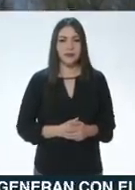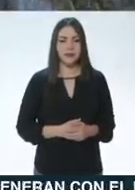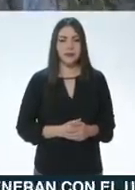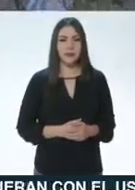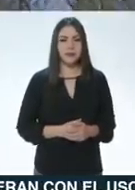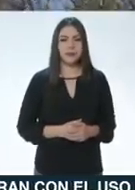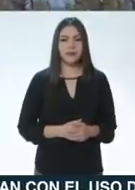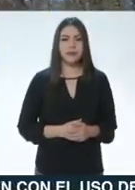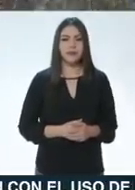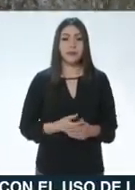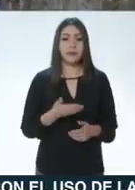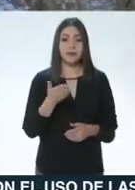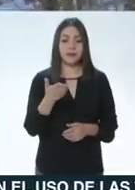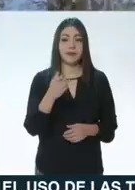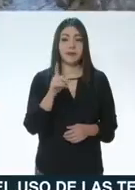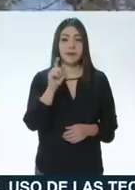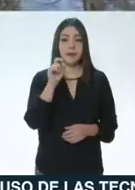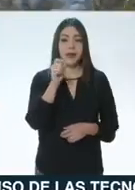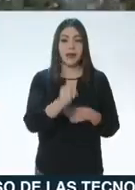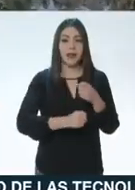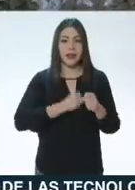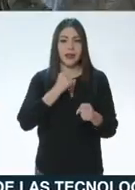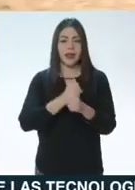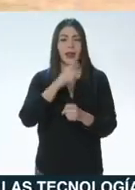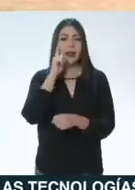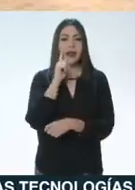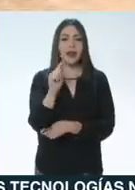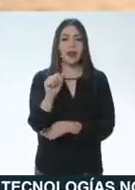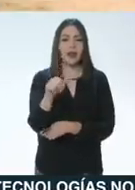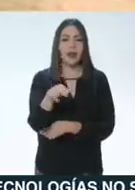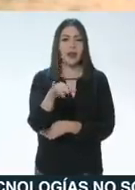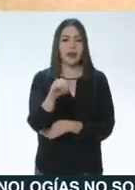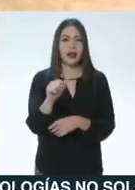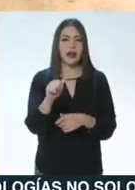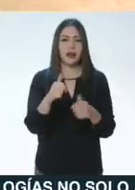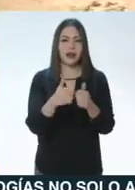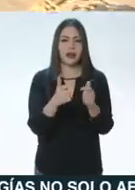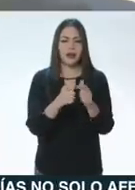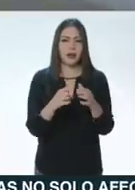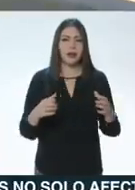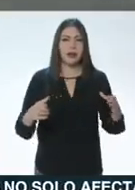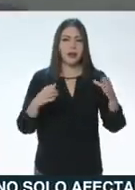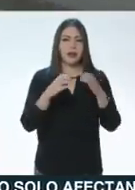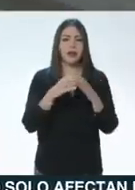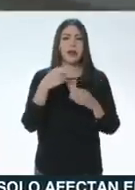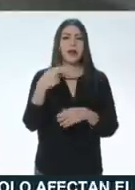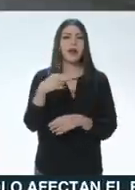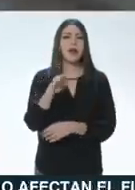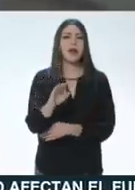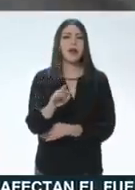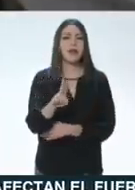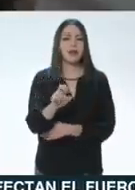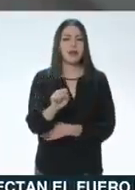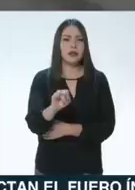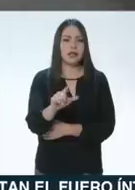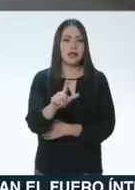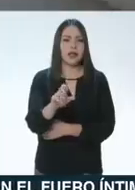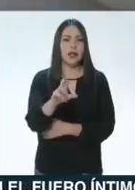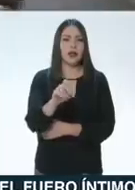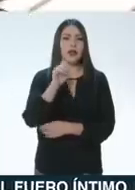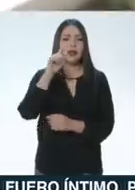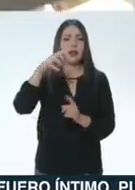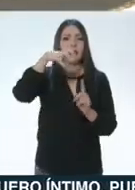A sus 20 años, Tania pertenece a la Brigada de Fusileros Paracaidistas de la Secretaría de la Defensa Nacional.